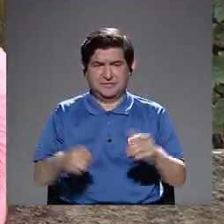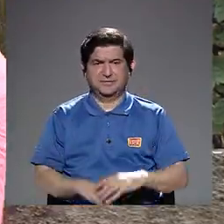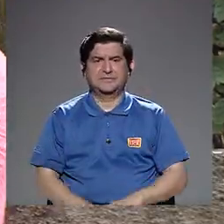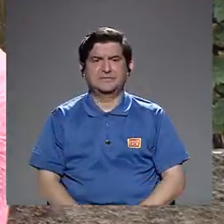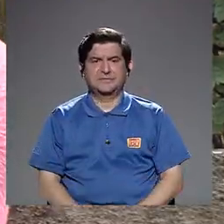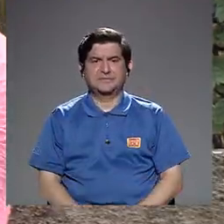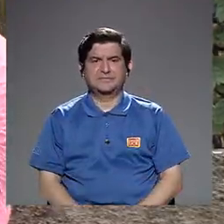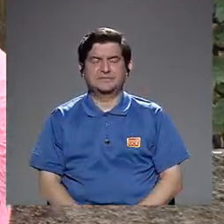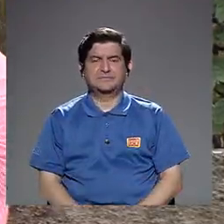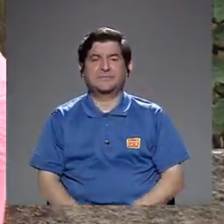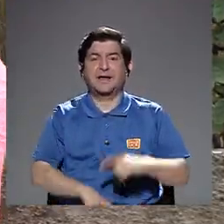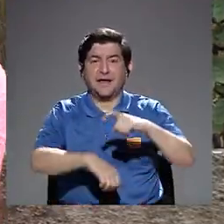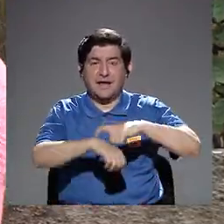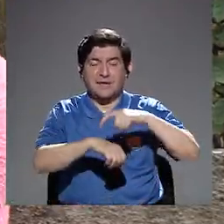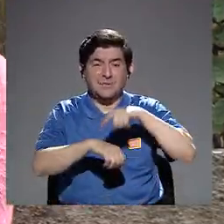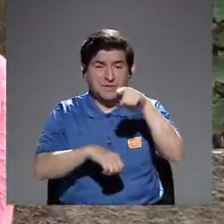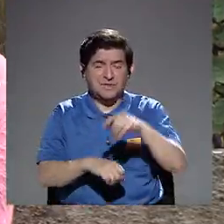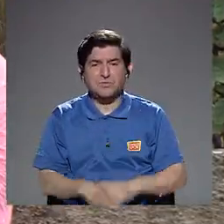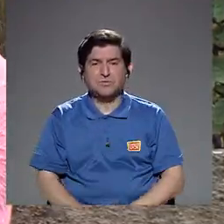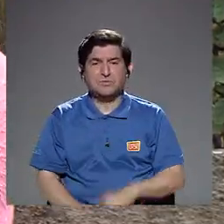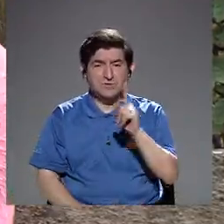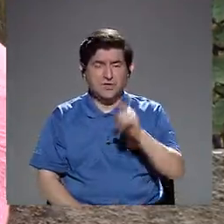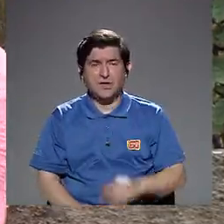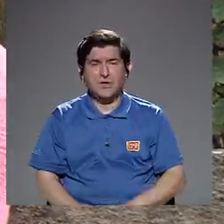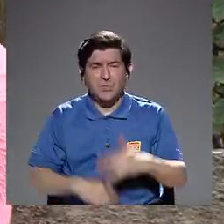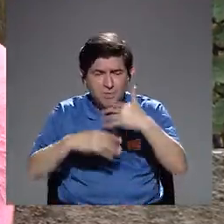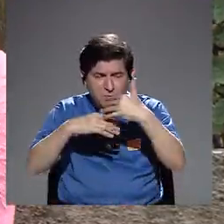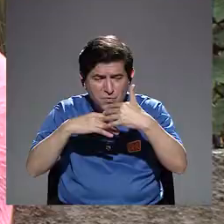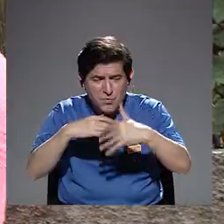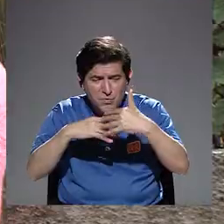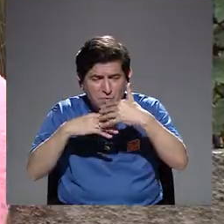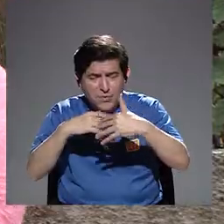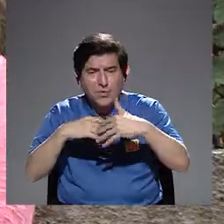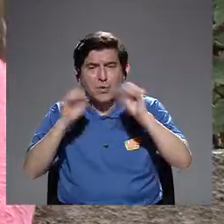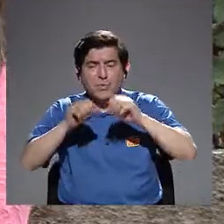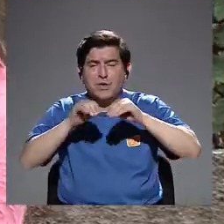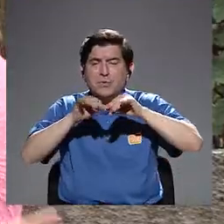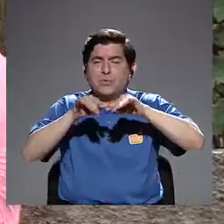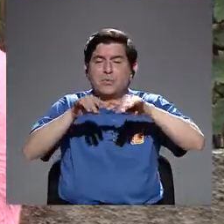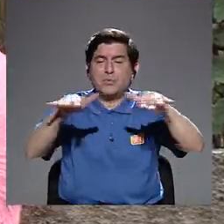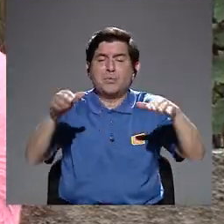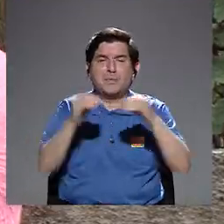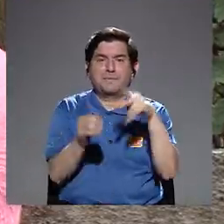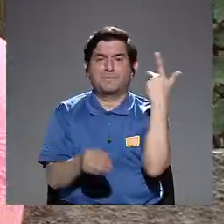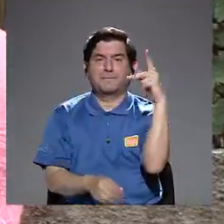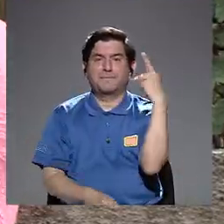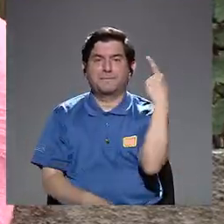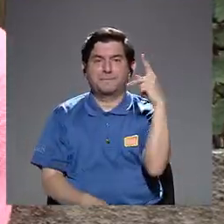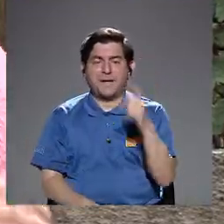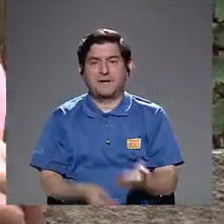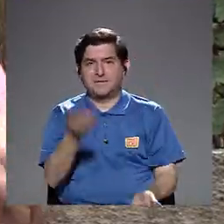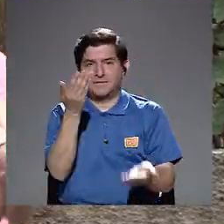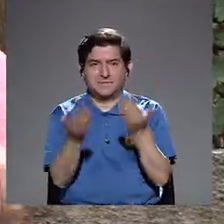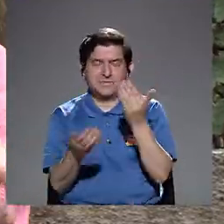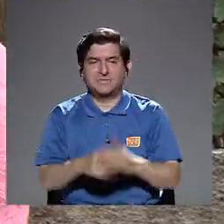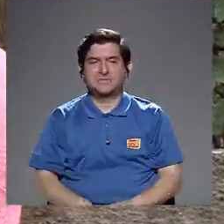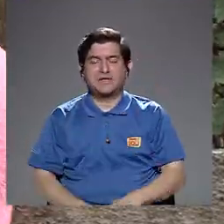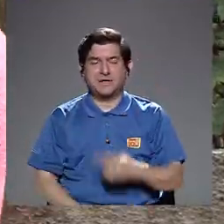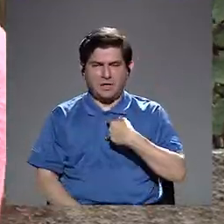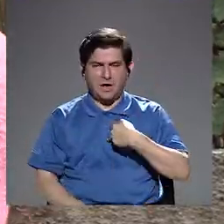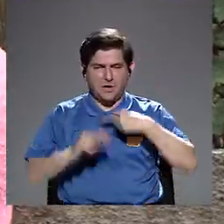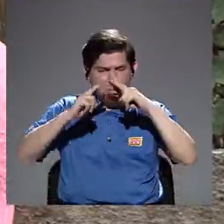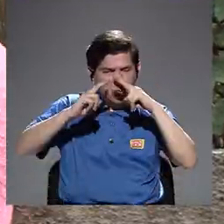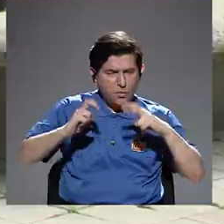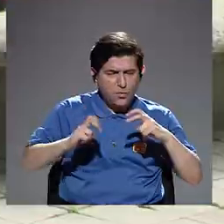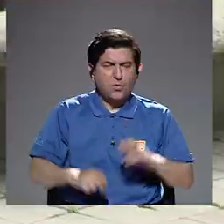bien, en el momento que vos cortás una lesión, eso puede empezar a correrse, y puede ser más riesgoso que venir a revisarse